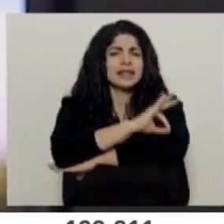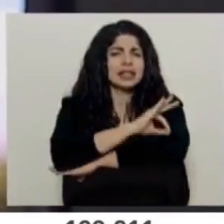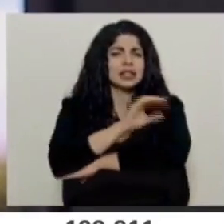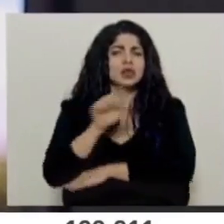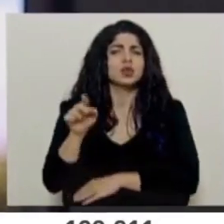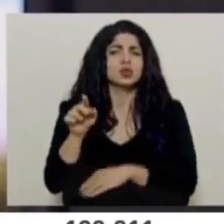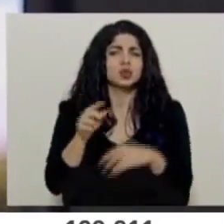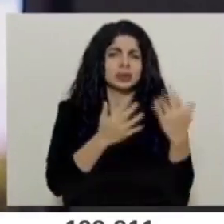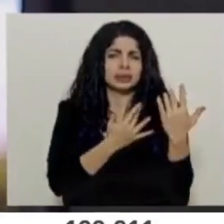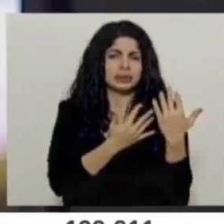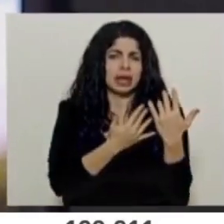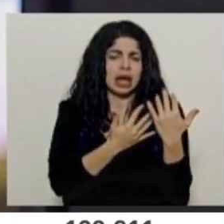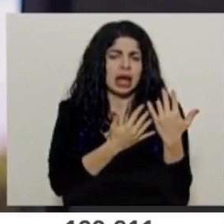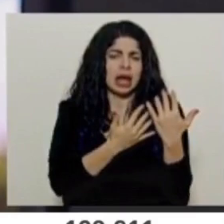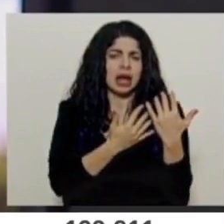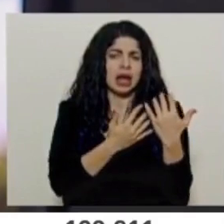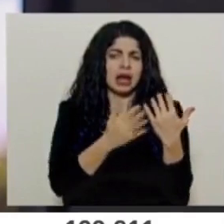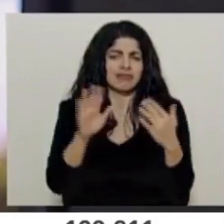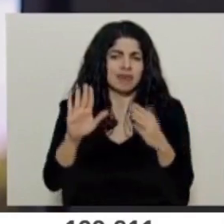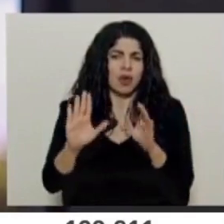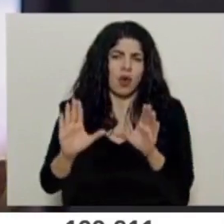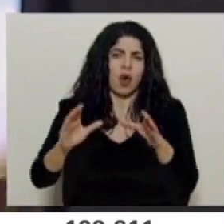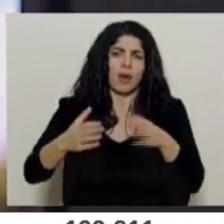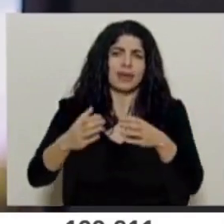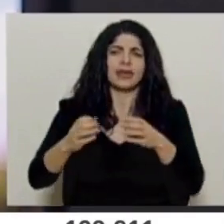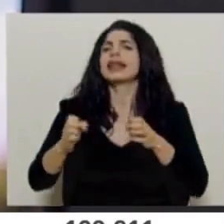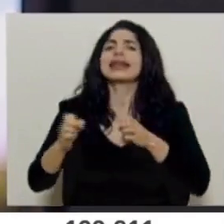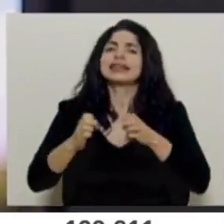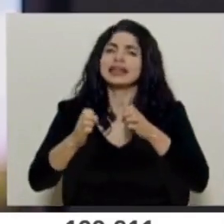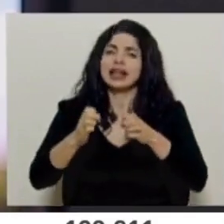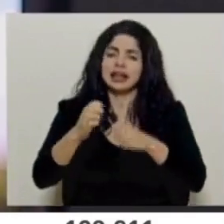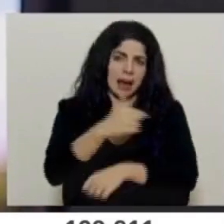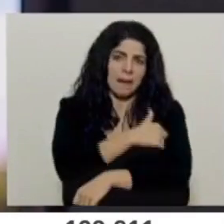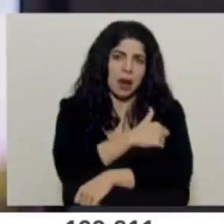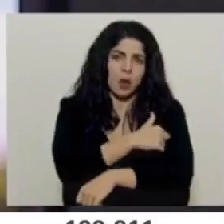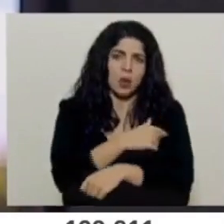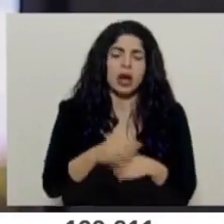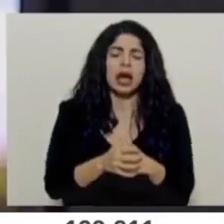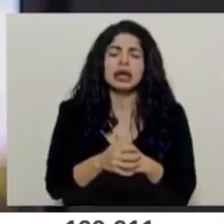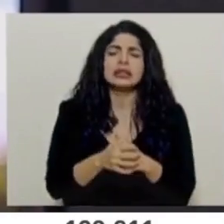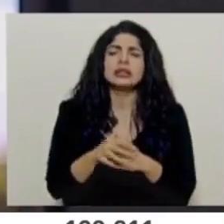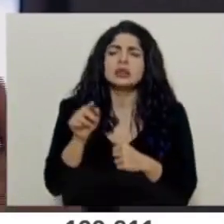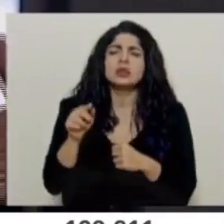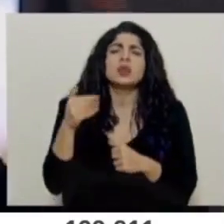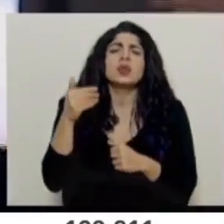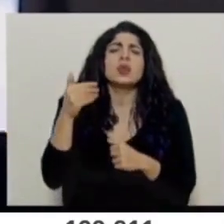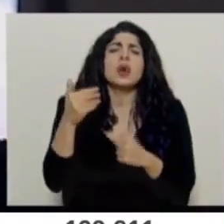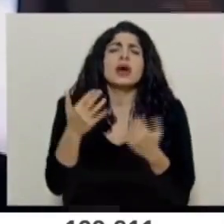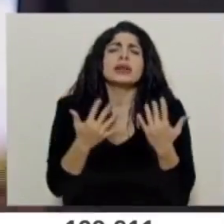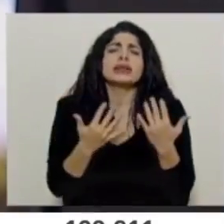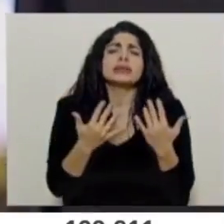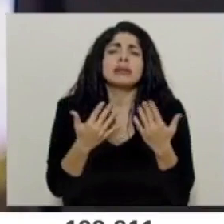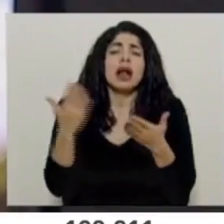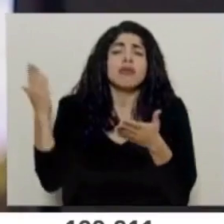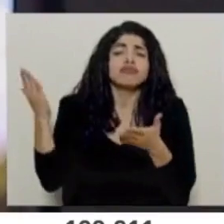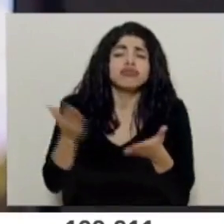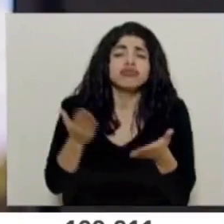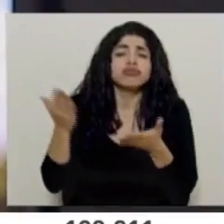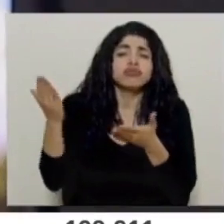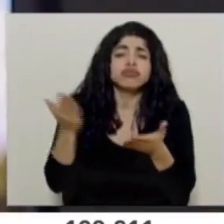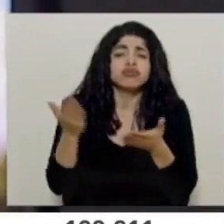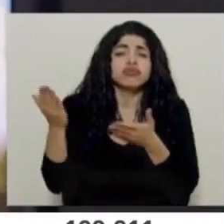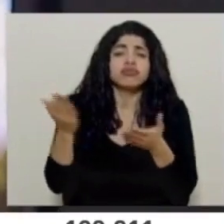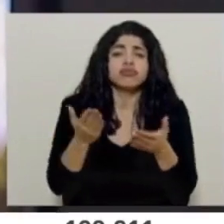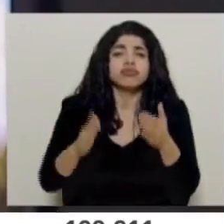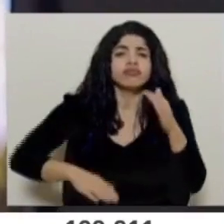espera el Comité de Estrategia de la Vacunación completar la llegada de las